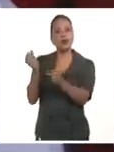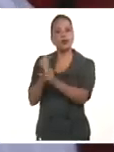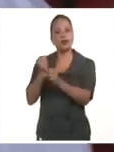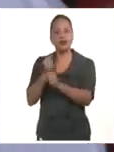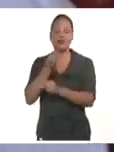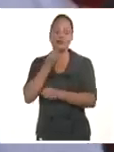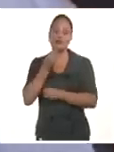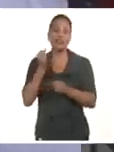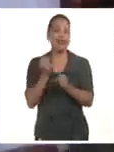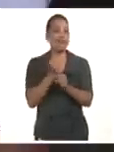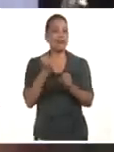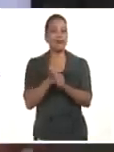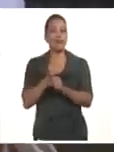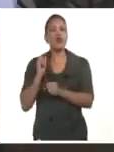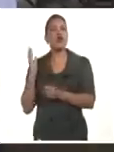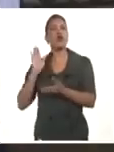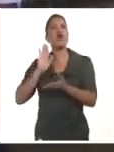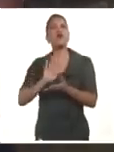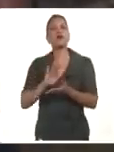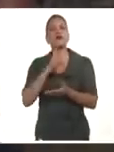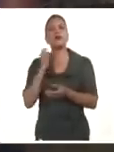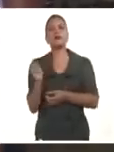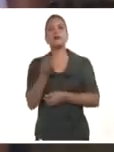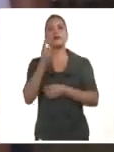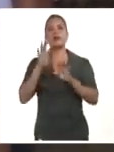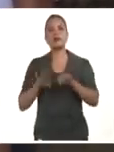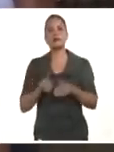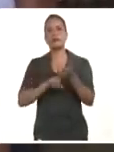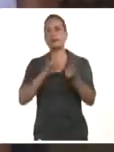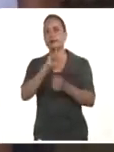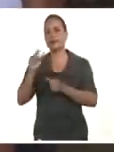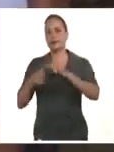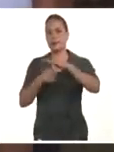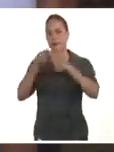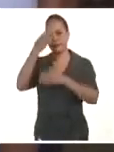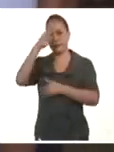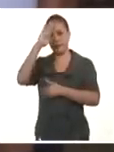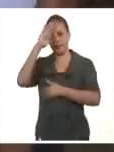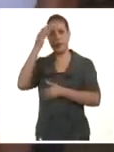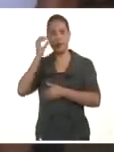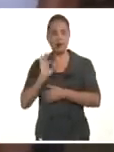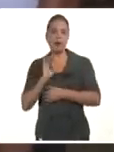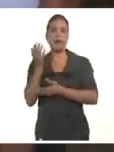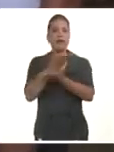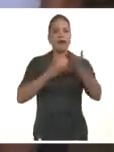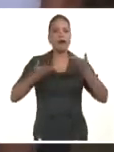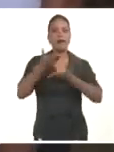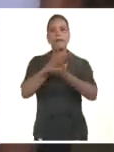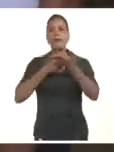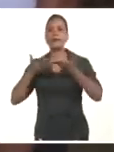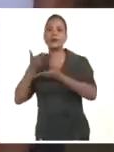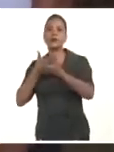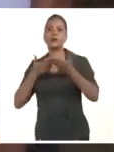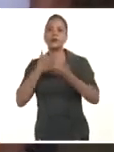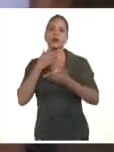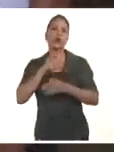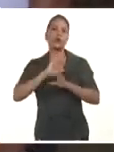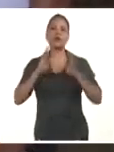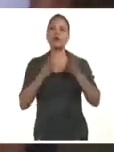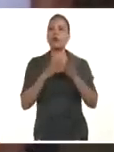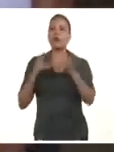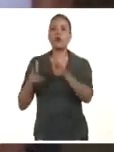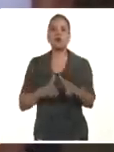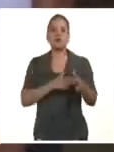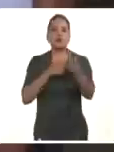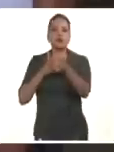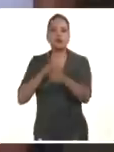allí. Hoy estuvo por acá el primer secretario del partido y presidente de la República, Miguel Díaz-Canel Bermúdez. Intercambiaba con el Cuerpo de Bomberos de